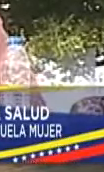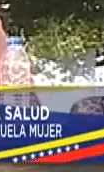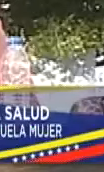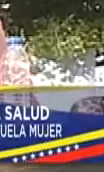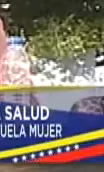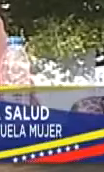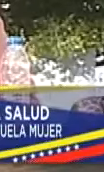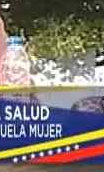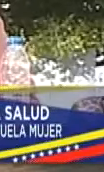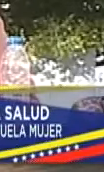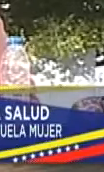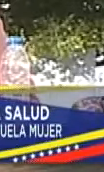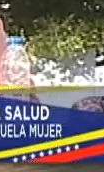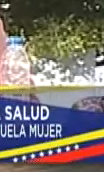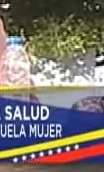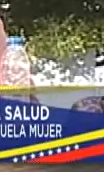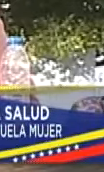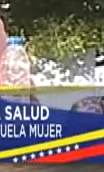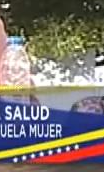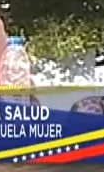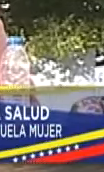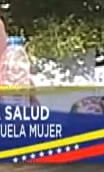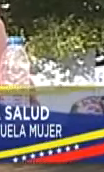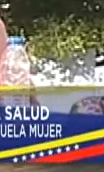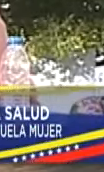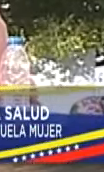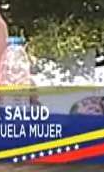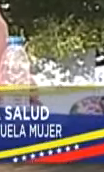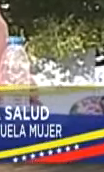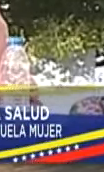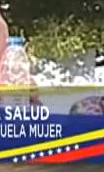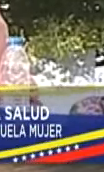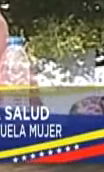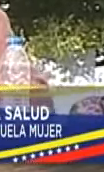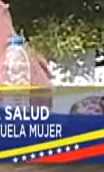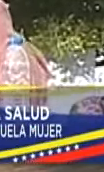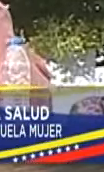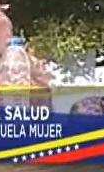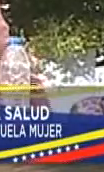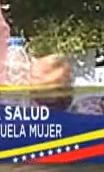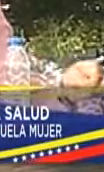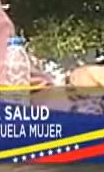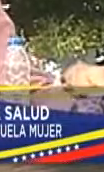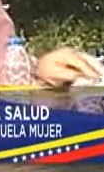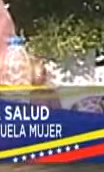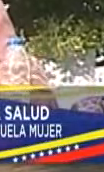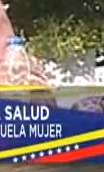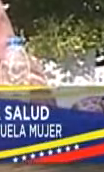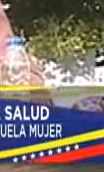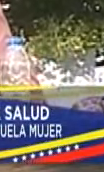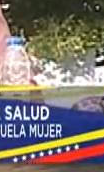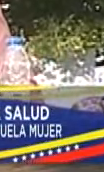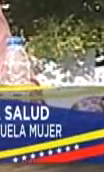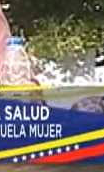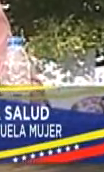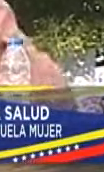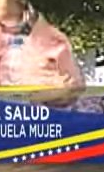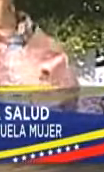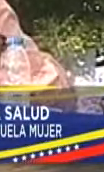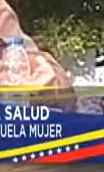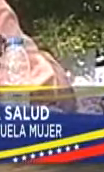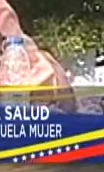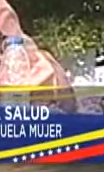33.000 créditos más. 33.000 créditos más. Todo crédito que se le da a la